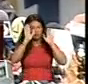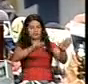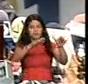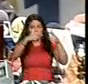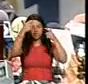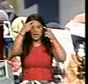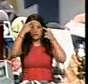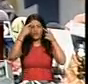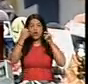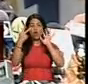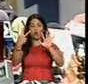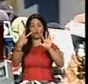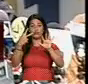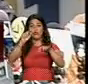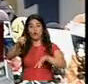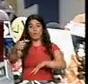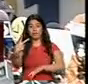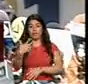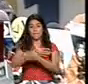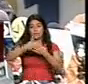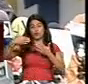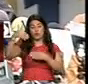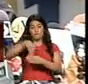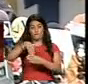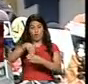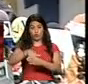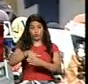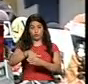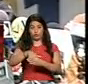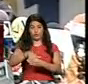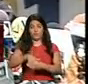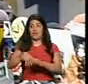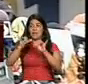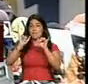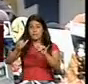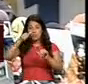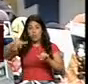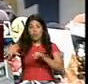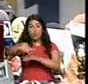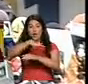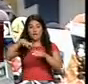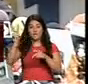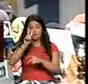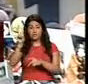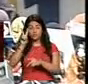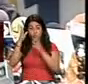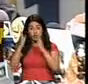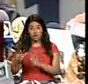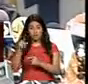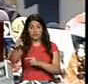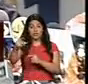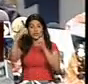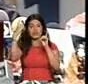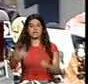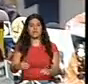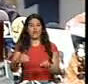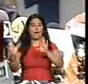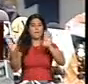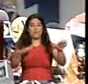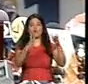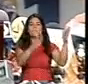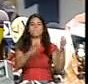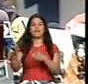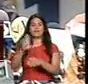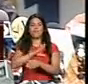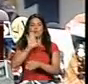8.3 millones de votos y donde el pueblo eligió por un programa el programa